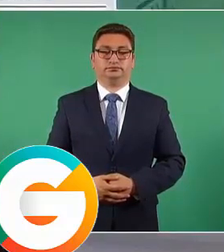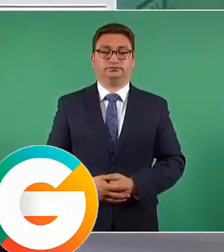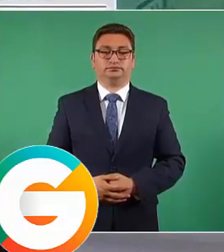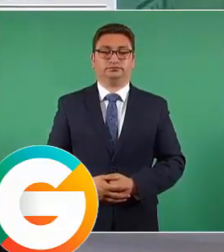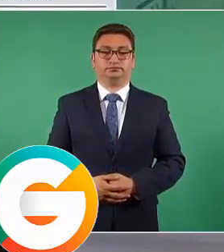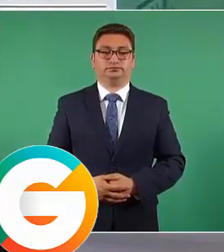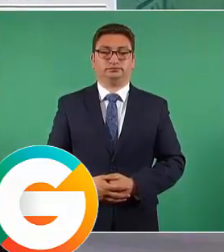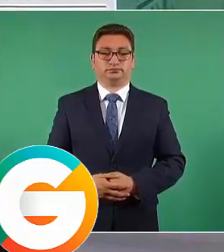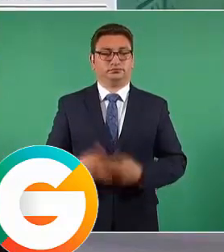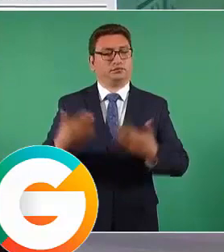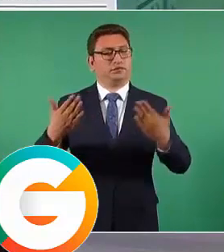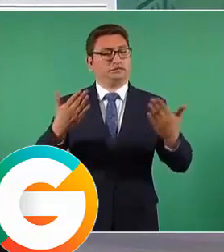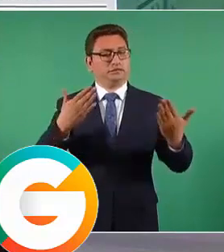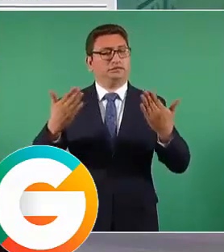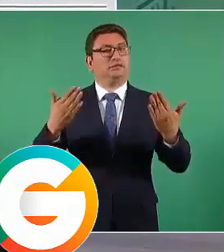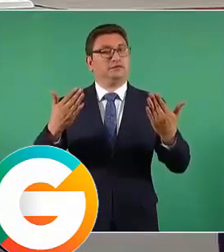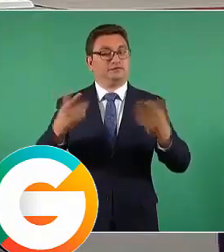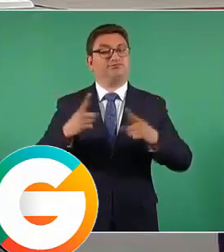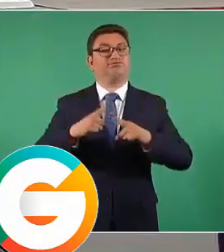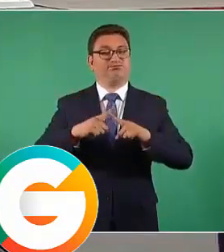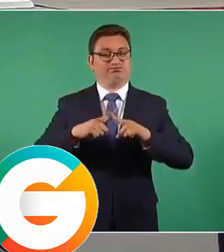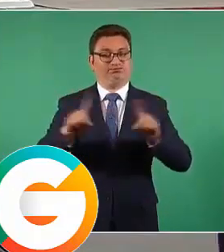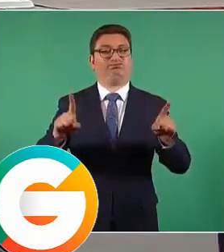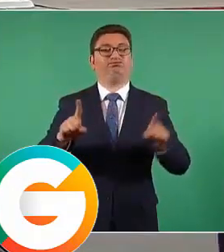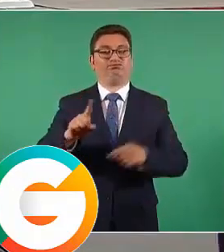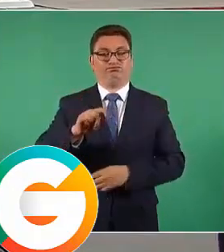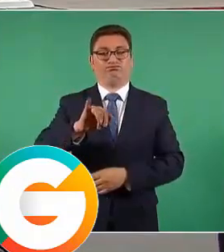Sí hay diferencia.